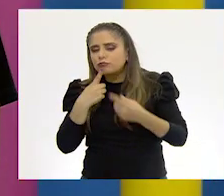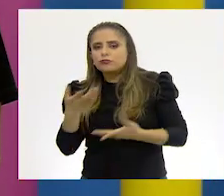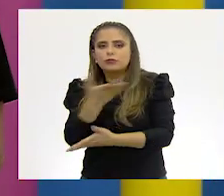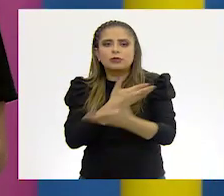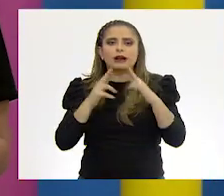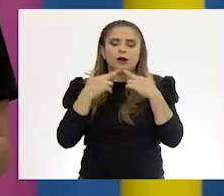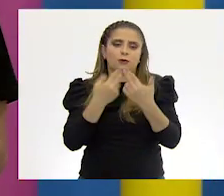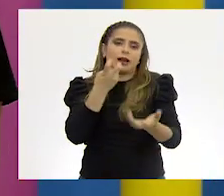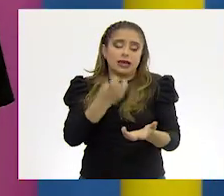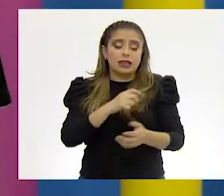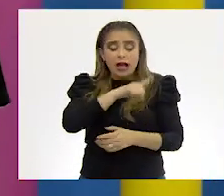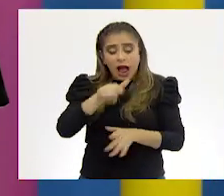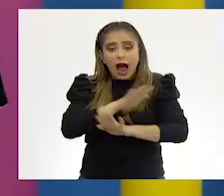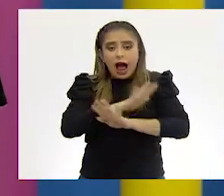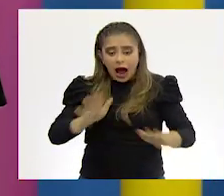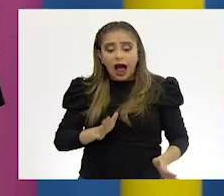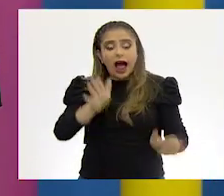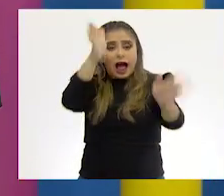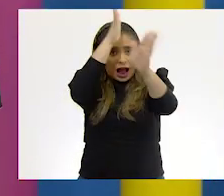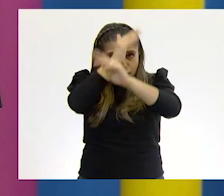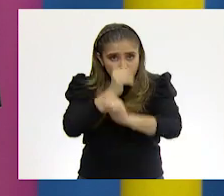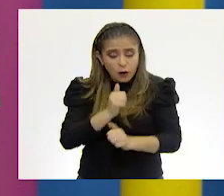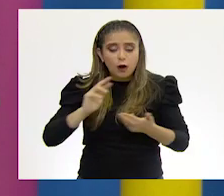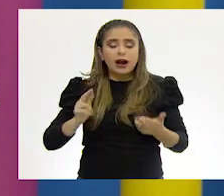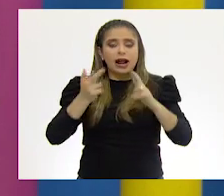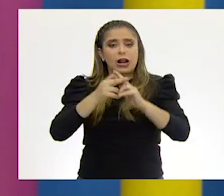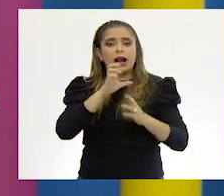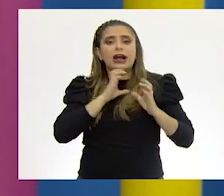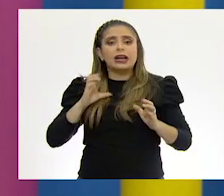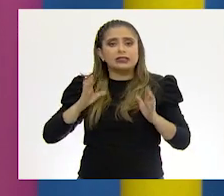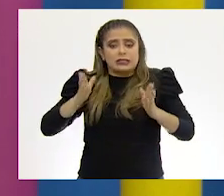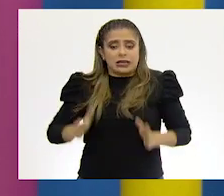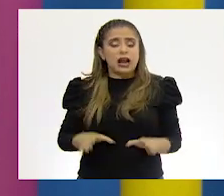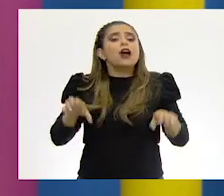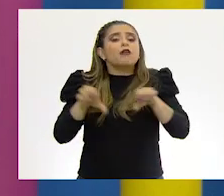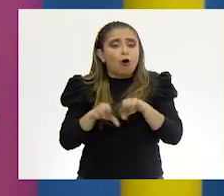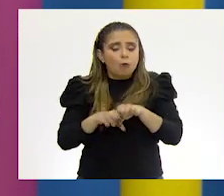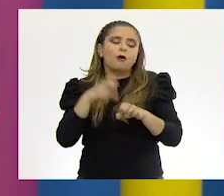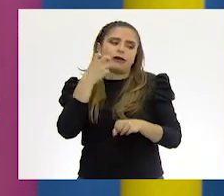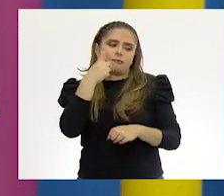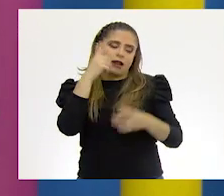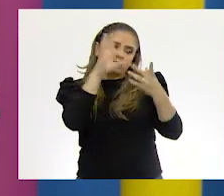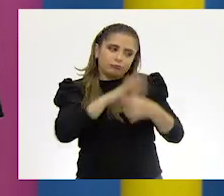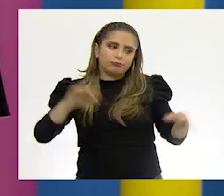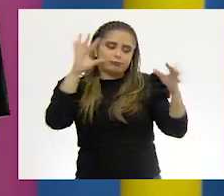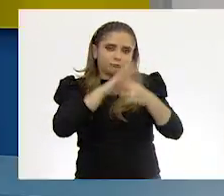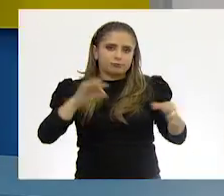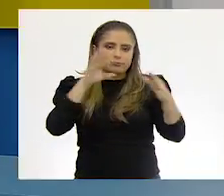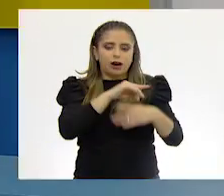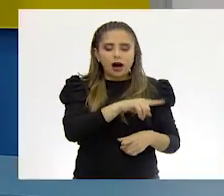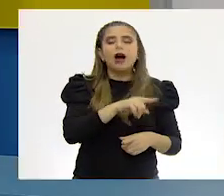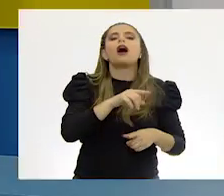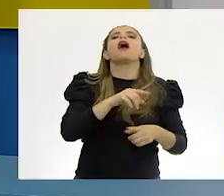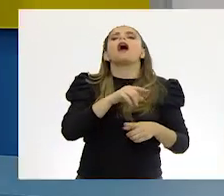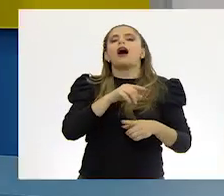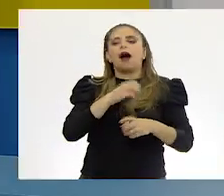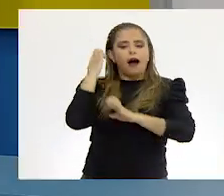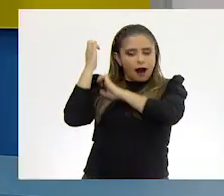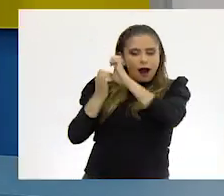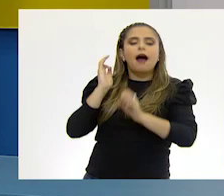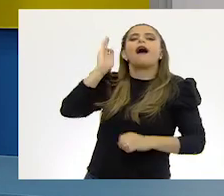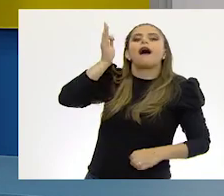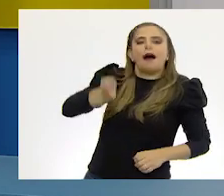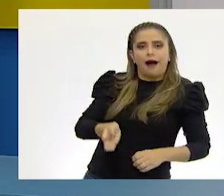Entonces acordaron sobre cómo debía manejarse la religión cristiana a partir de ese momento. Así es. Ya